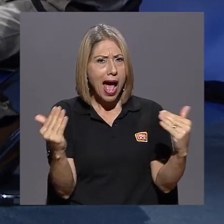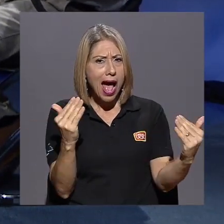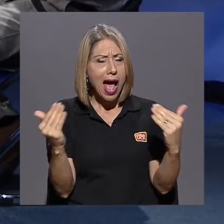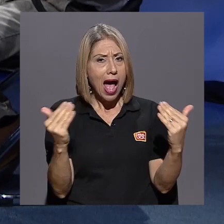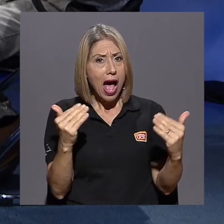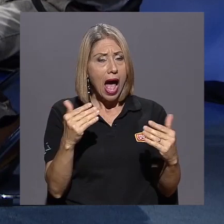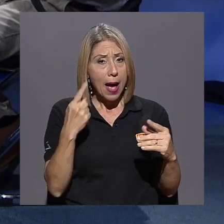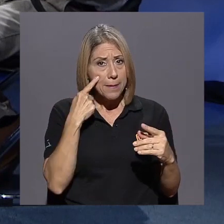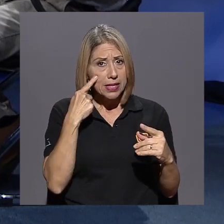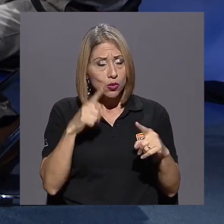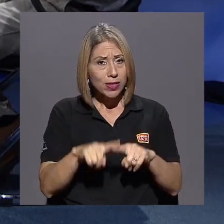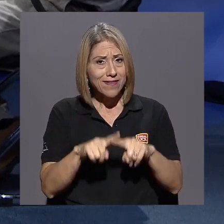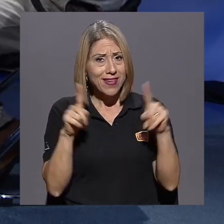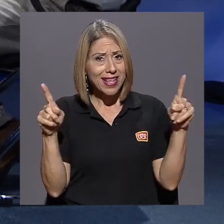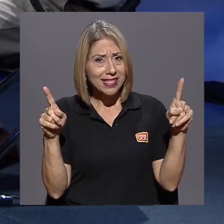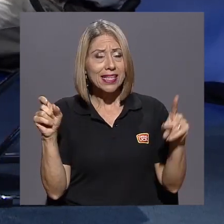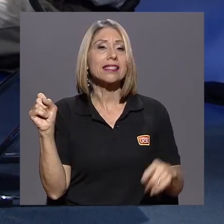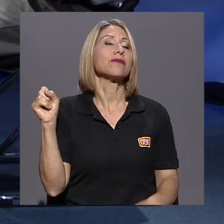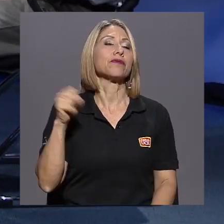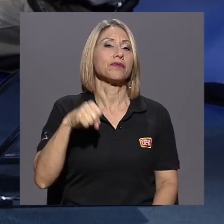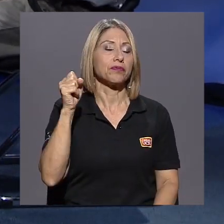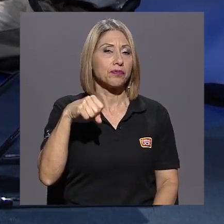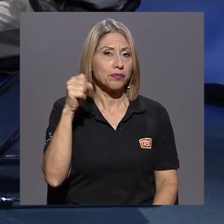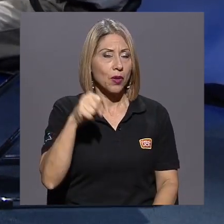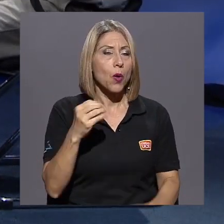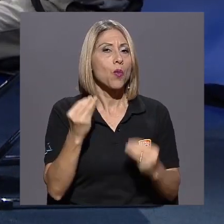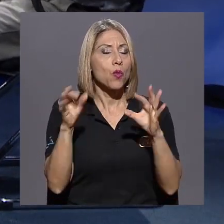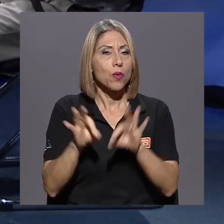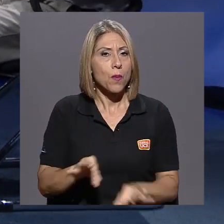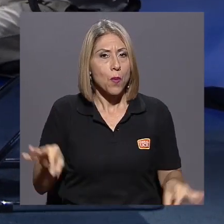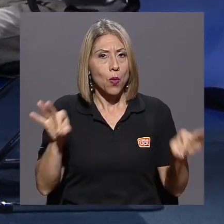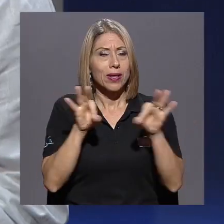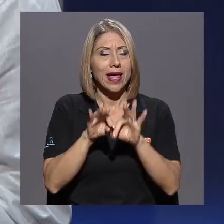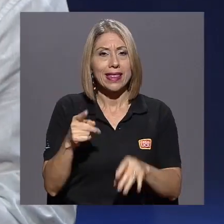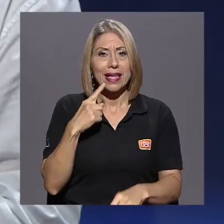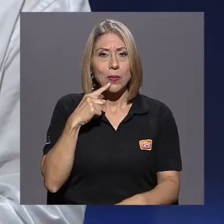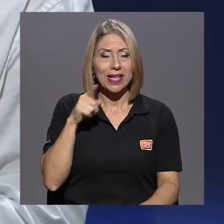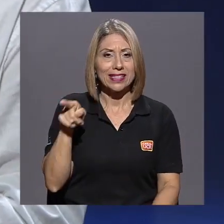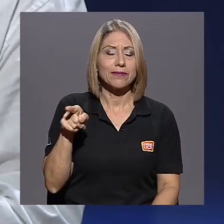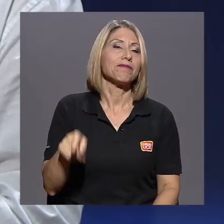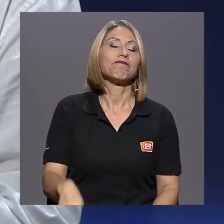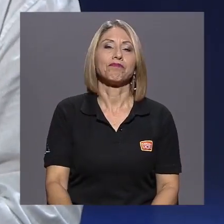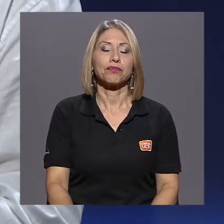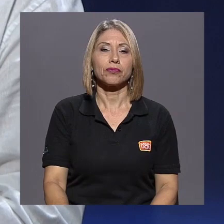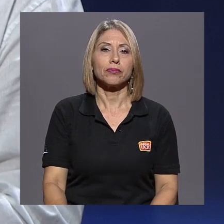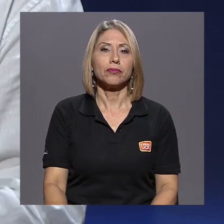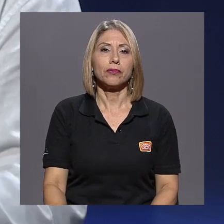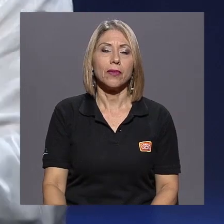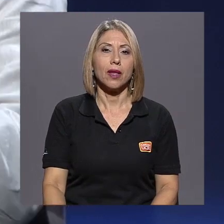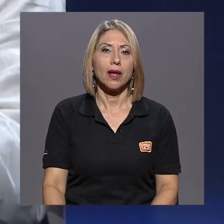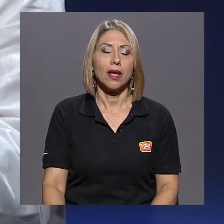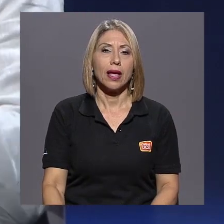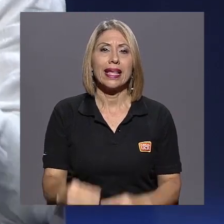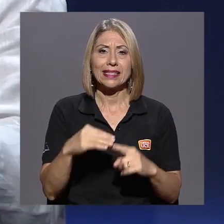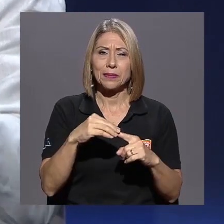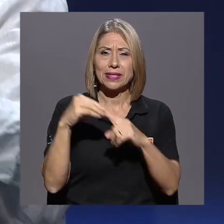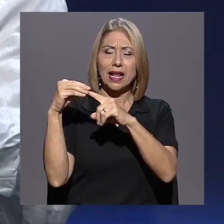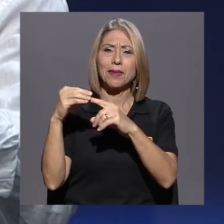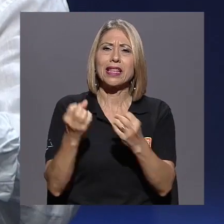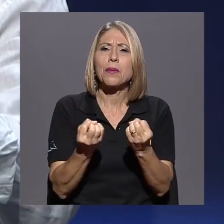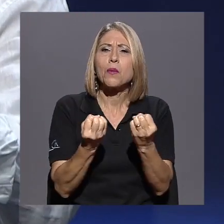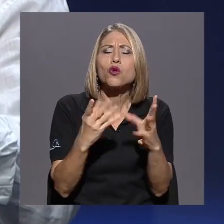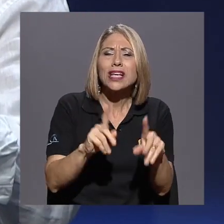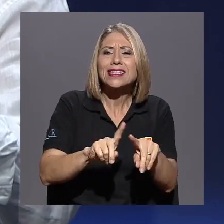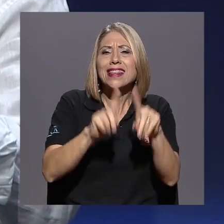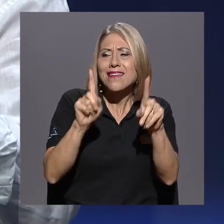contrastación sí creo que es un punto muy importante de que tú estás mencionando especialmente las muchas